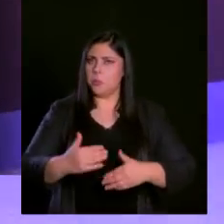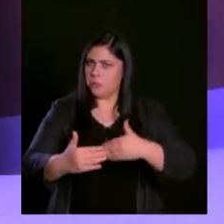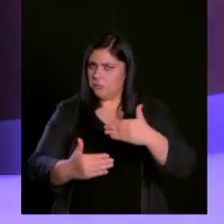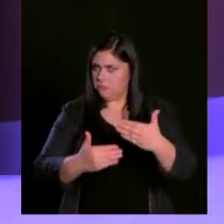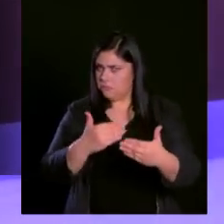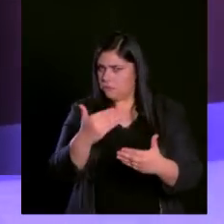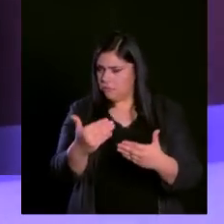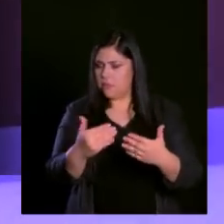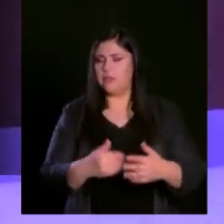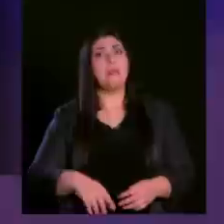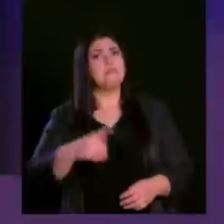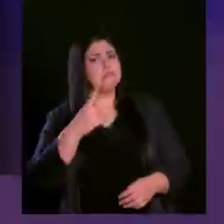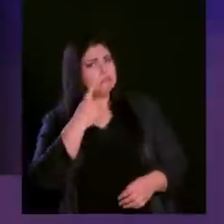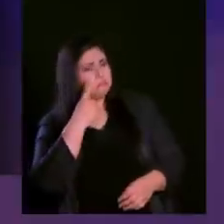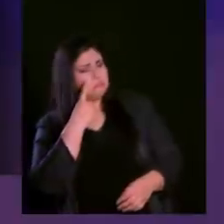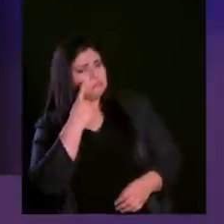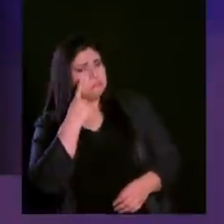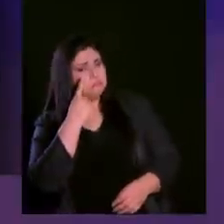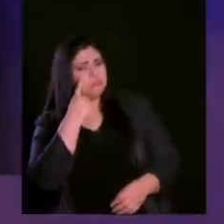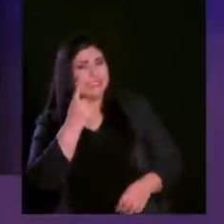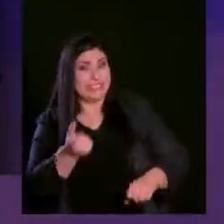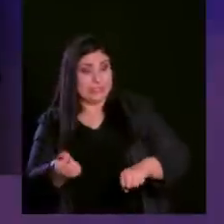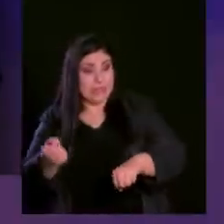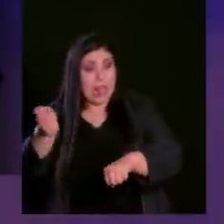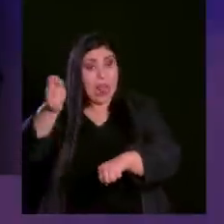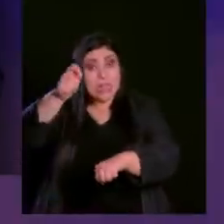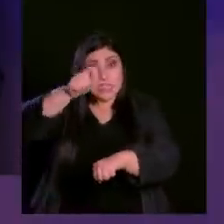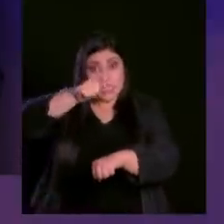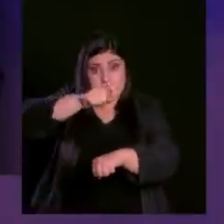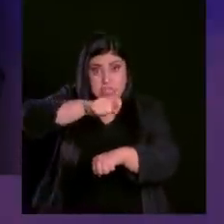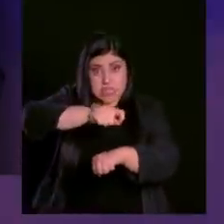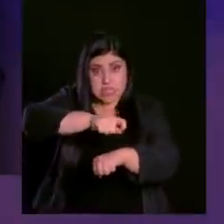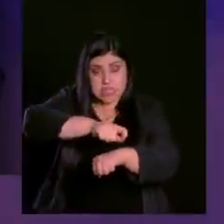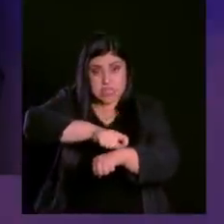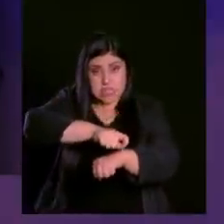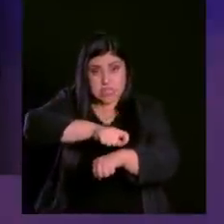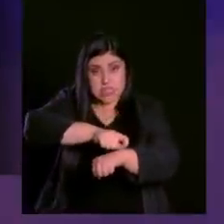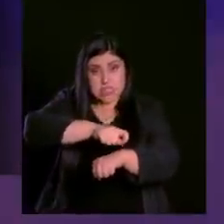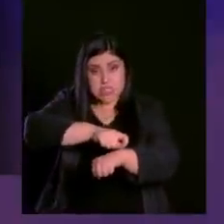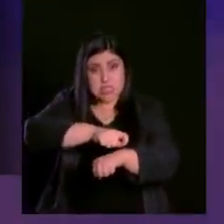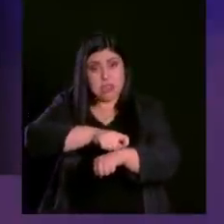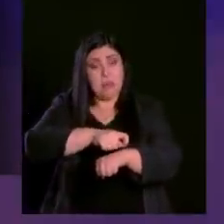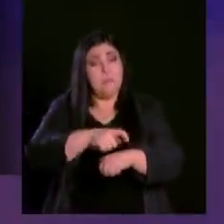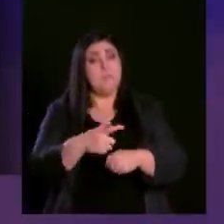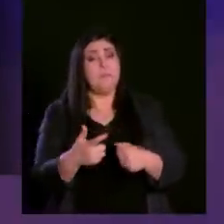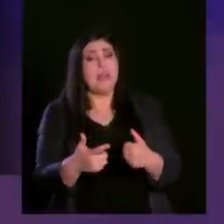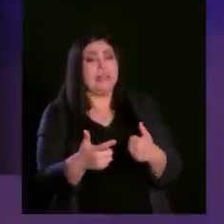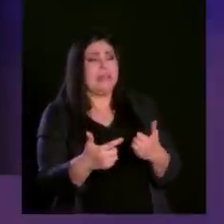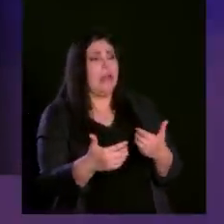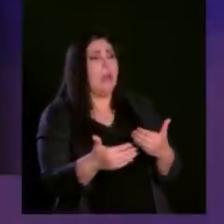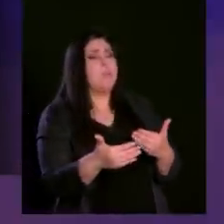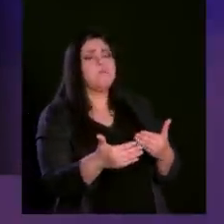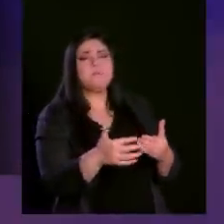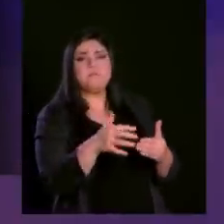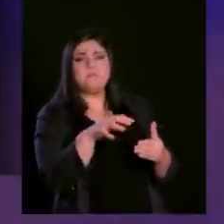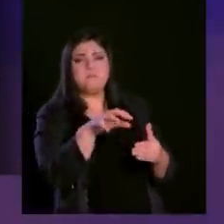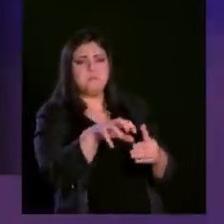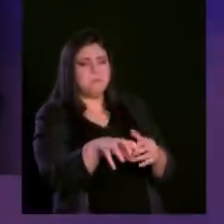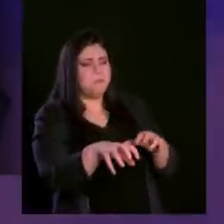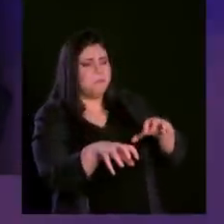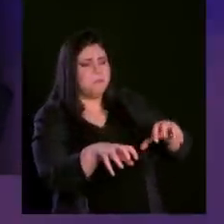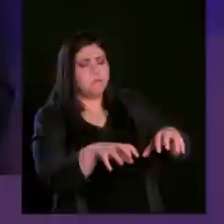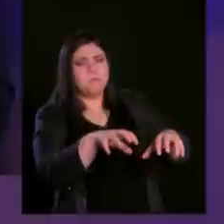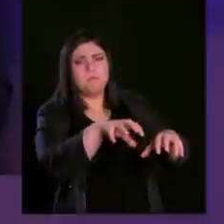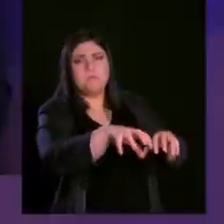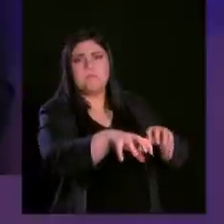viene el Este es el que fue sembrado junto al camino y el que fue sembrado en pedregales este circo de la palabra y al momento la recibe con